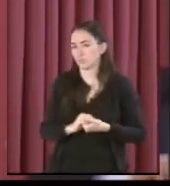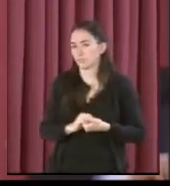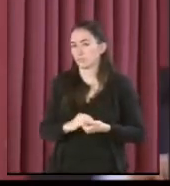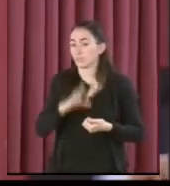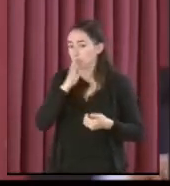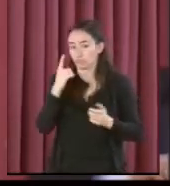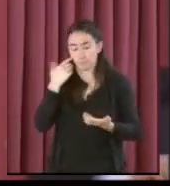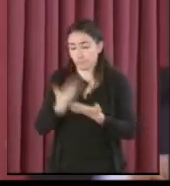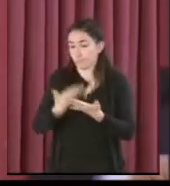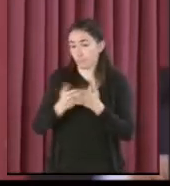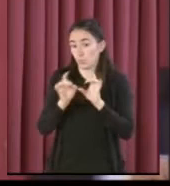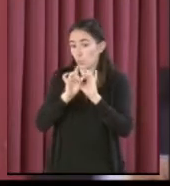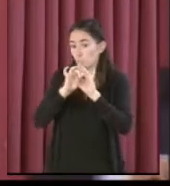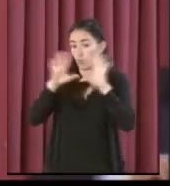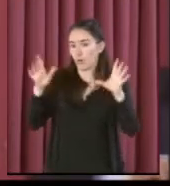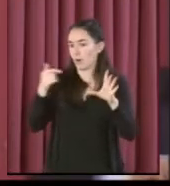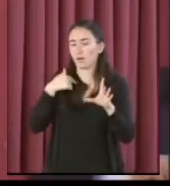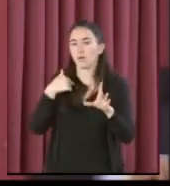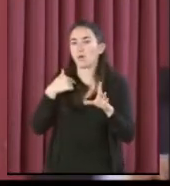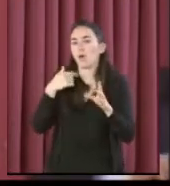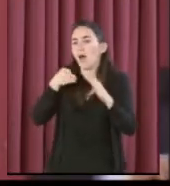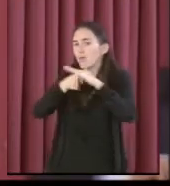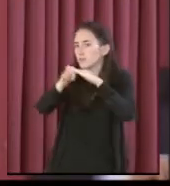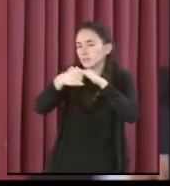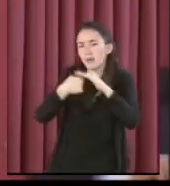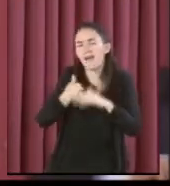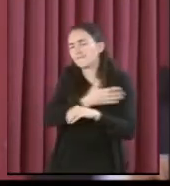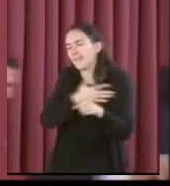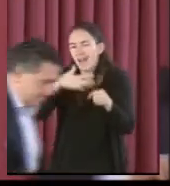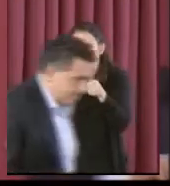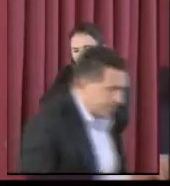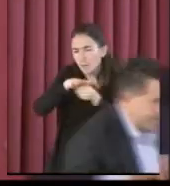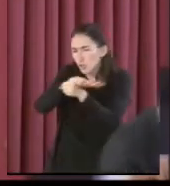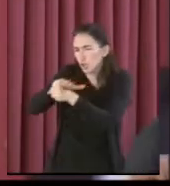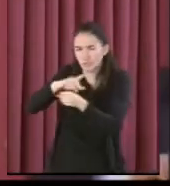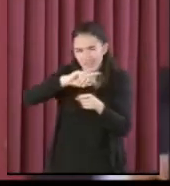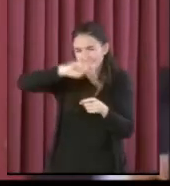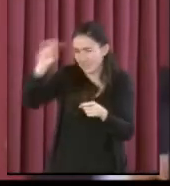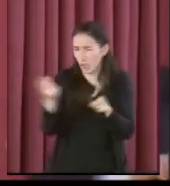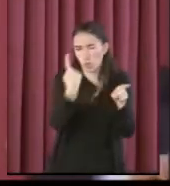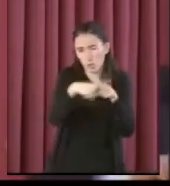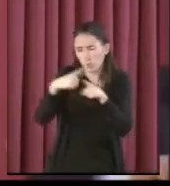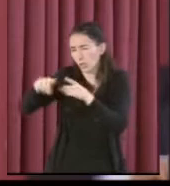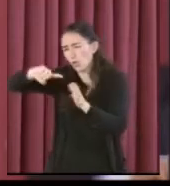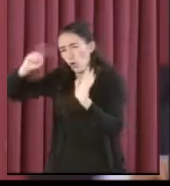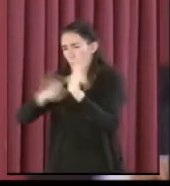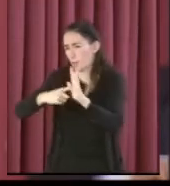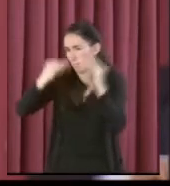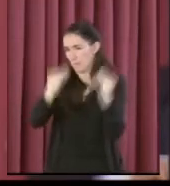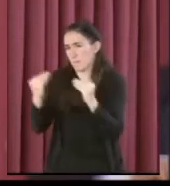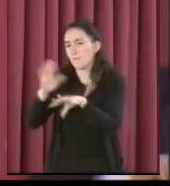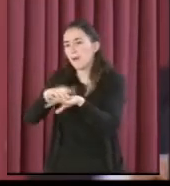la transversalidad de la apuesta municipal para adaptarse a las necesidades de los ciudadanos con otras